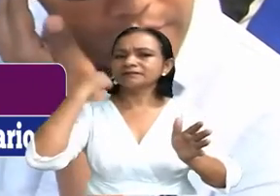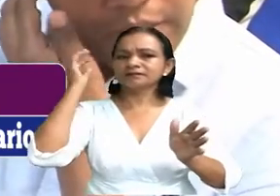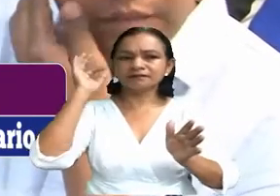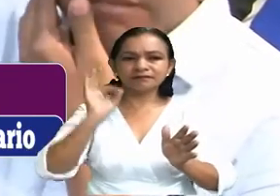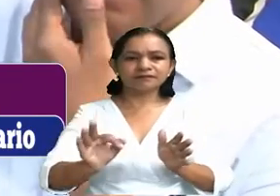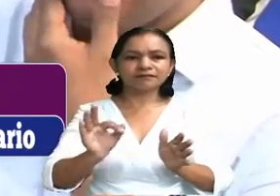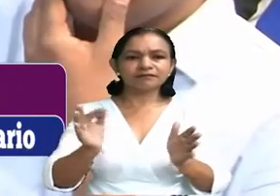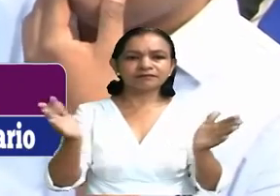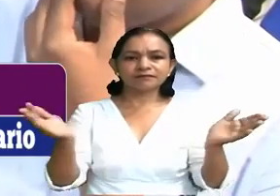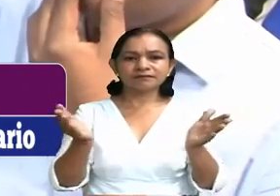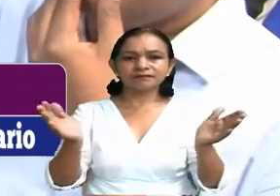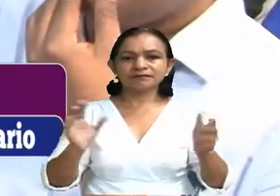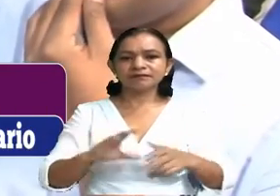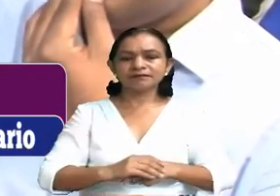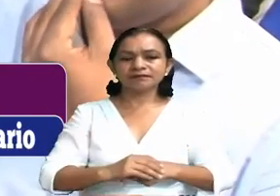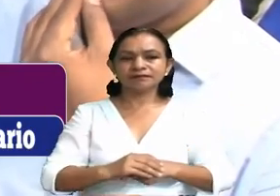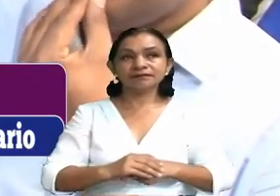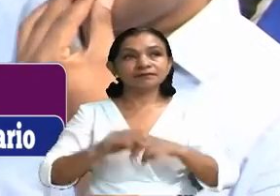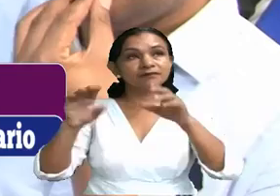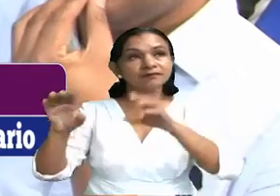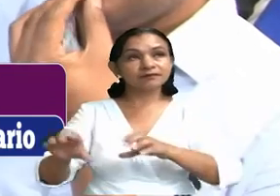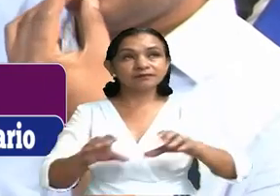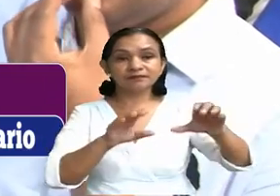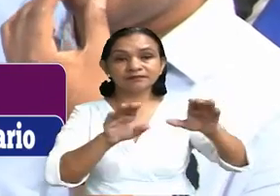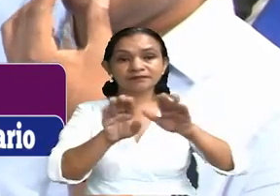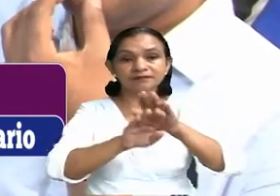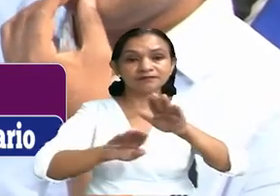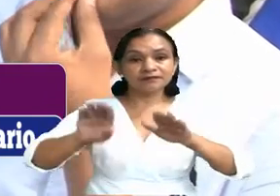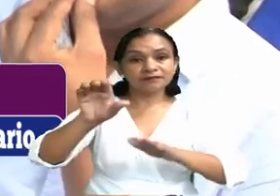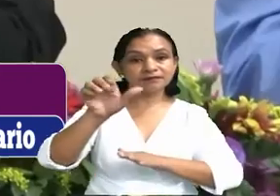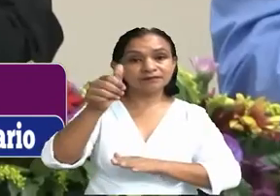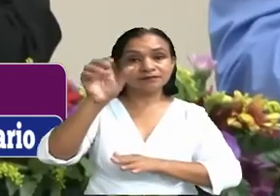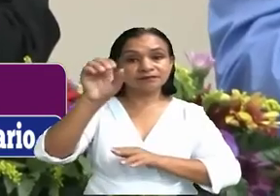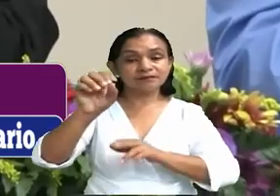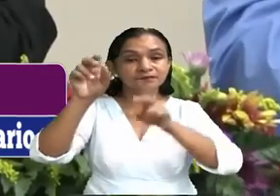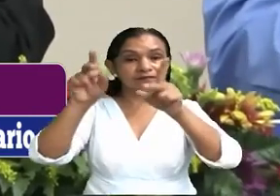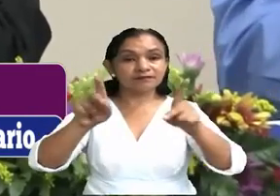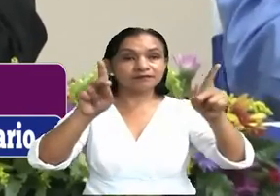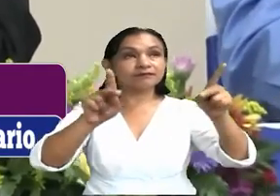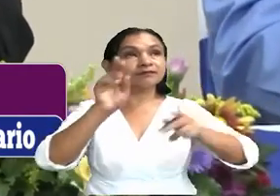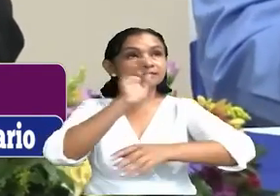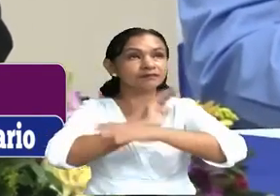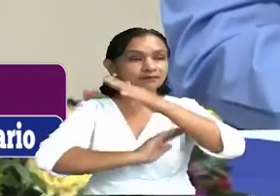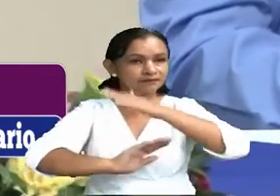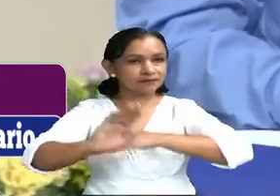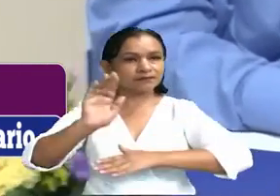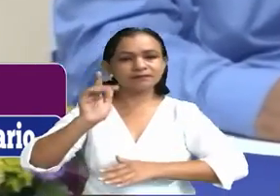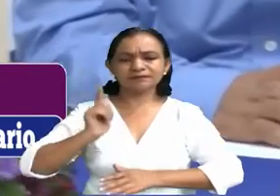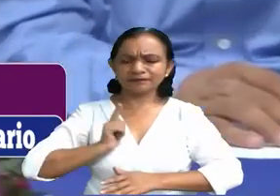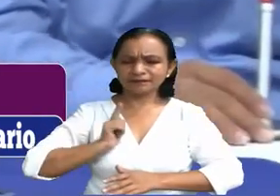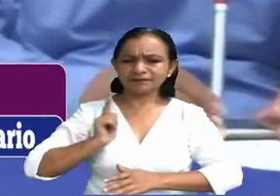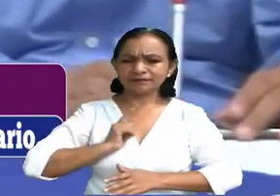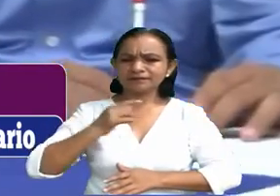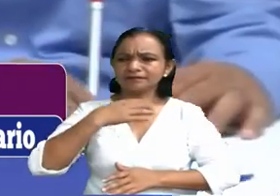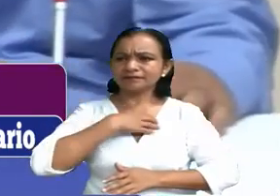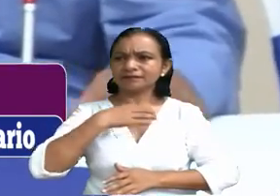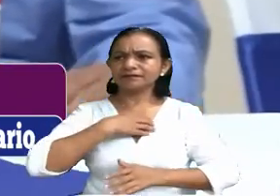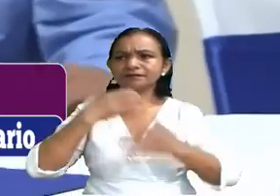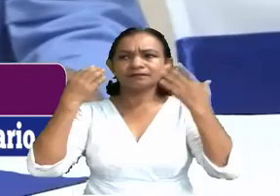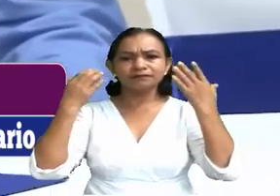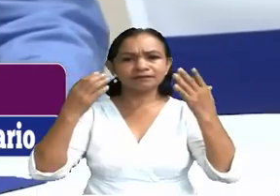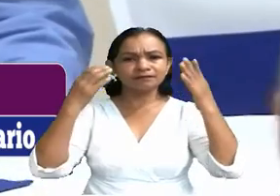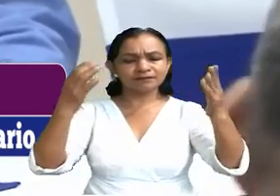Y en ese evento, más de 60 protagonistas con discapacidad estuvieron con todas las